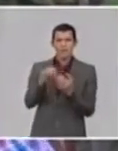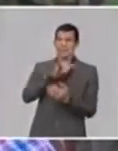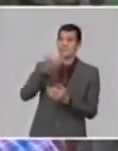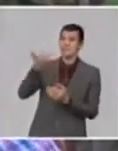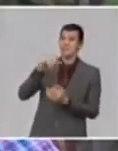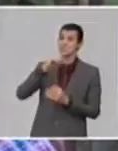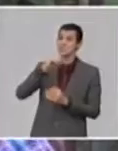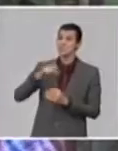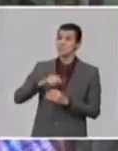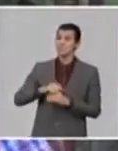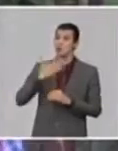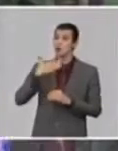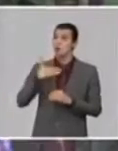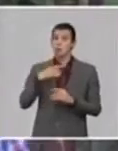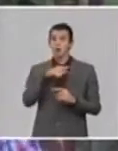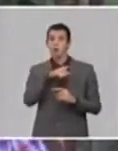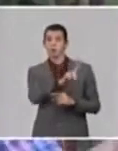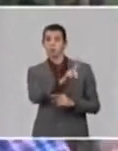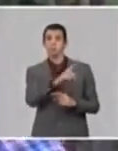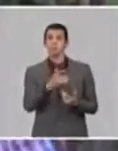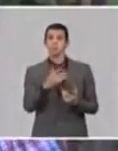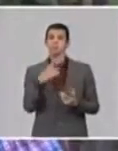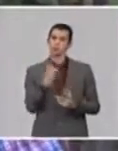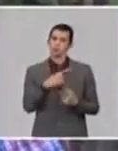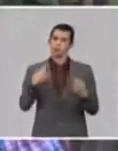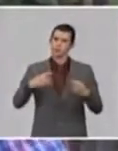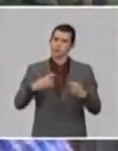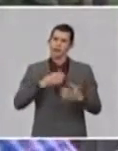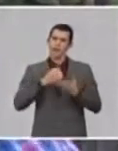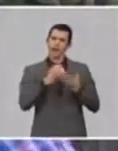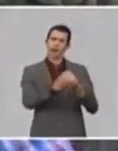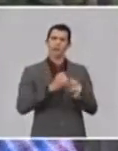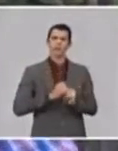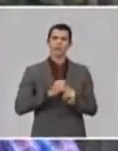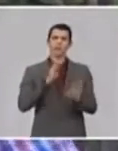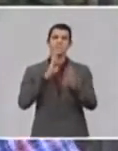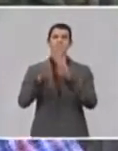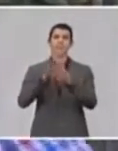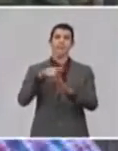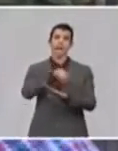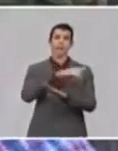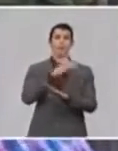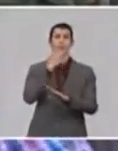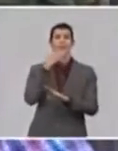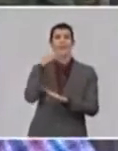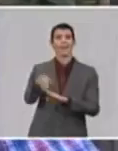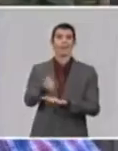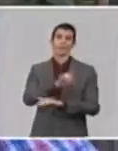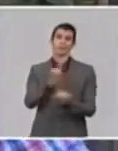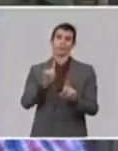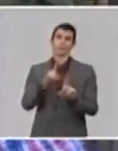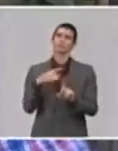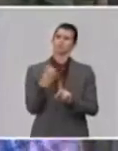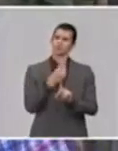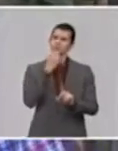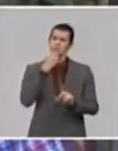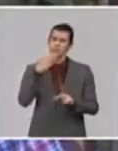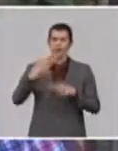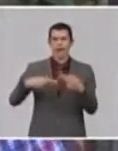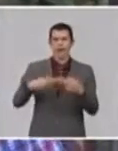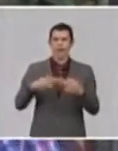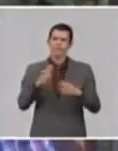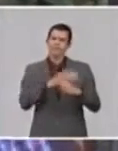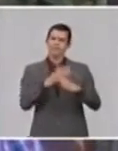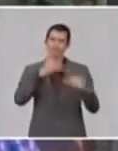tienda, tanto a la tienda de comercio como a la unidad de TRD, también hay una comunicación, hay números de teléfono, hay direcciones, hay